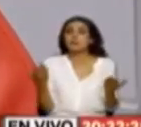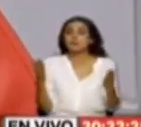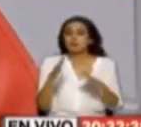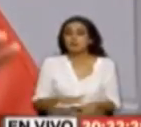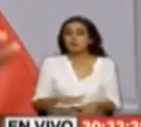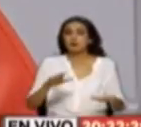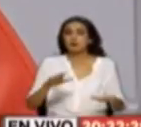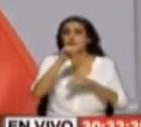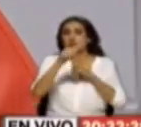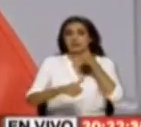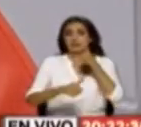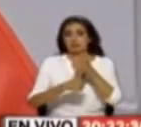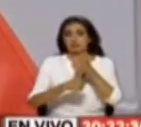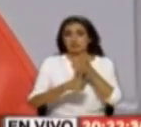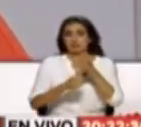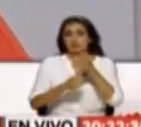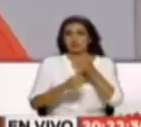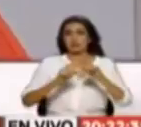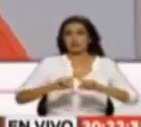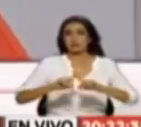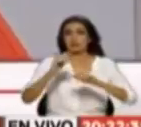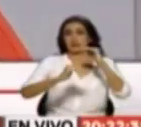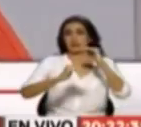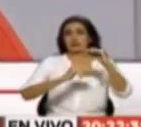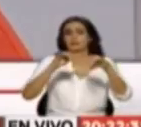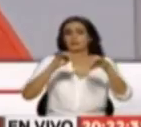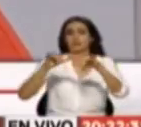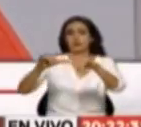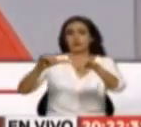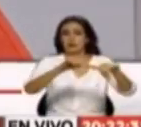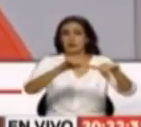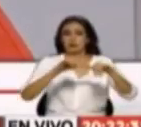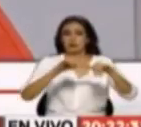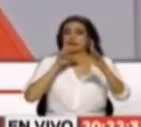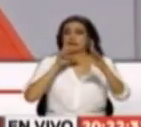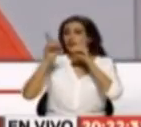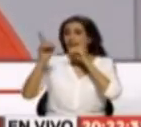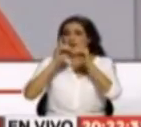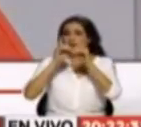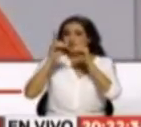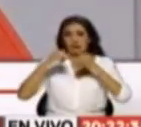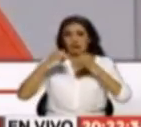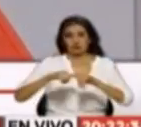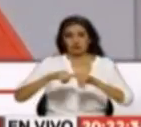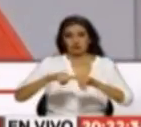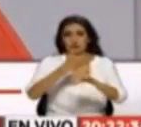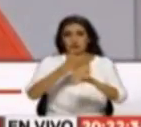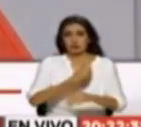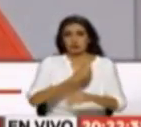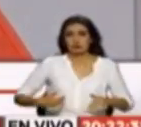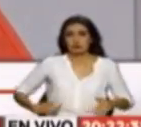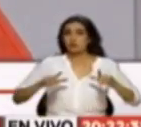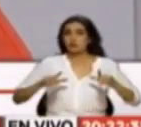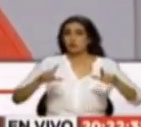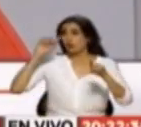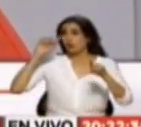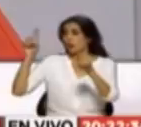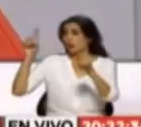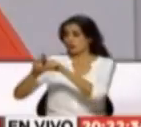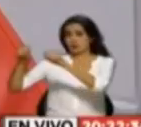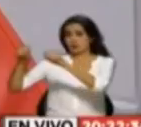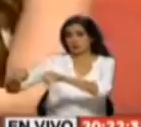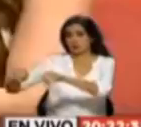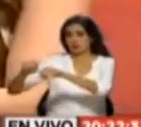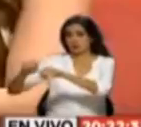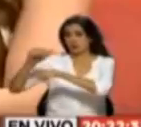las ternas que surgieron de un proceso también democrático, de diálogo permanente liderado por el presidente de la República. ¿Fue consensuado realmente la construcción de